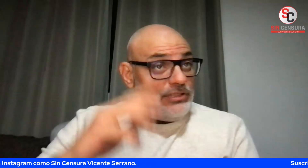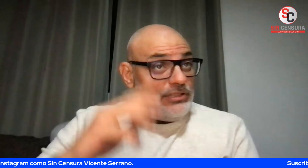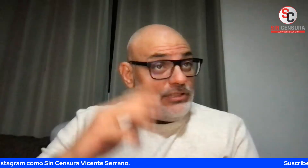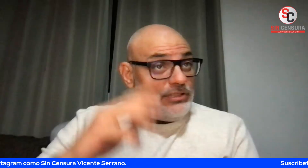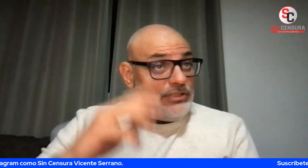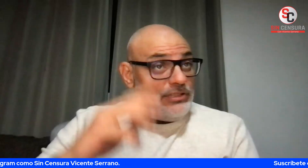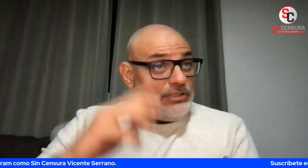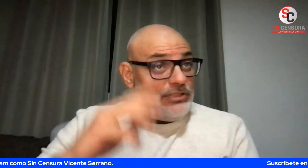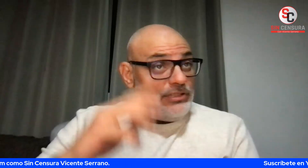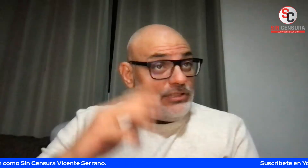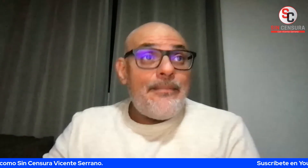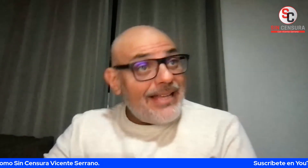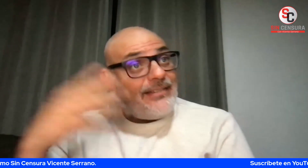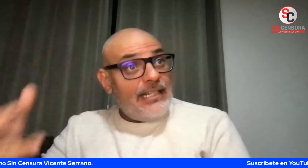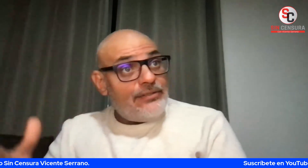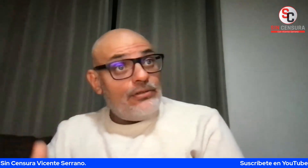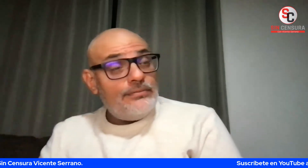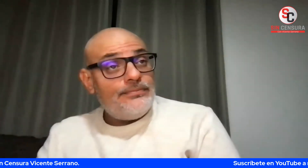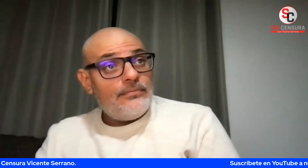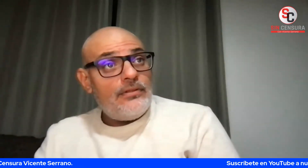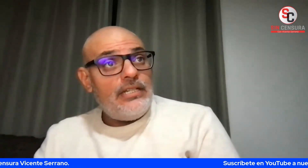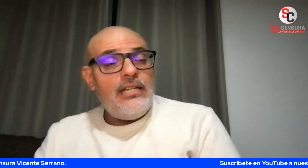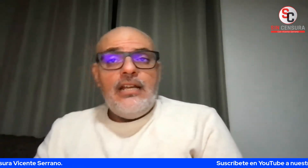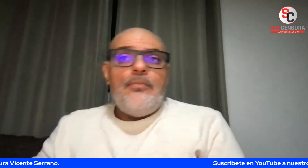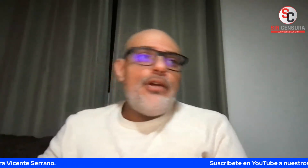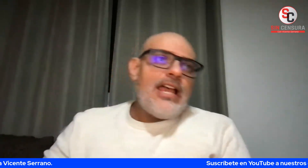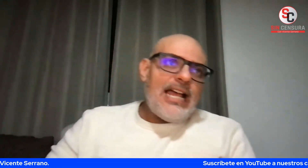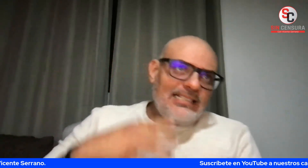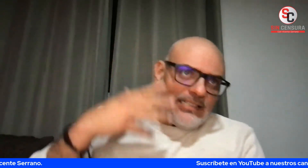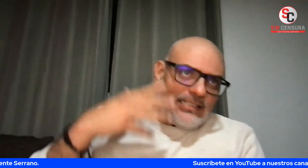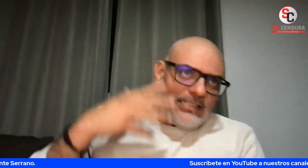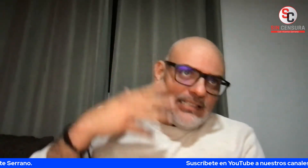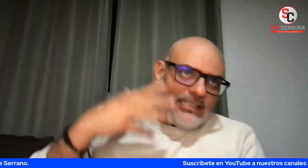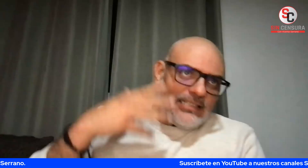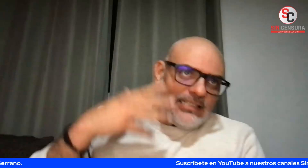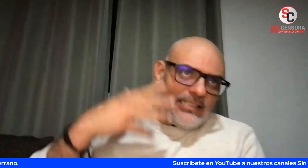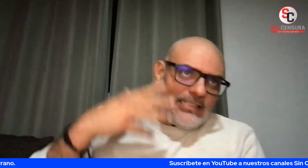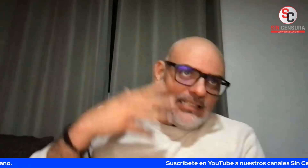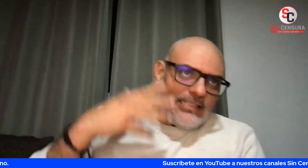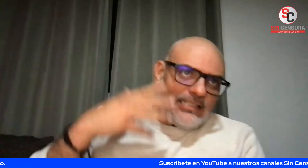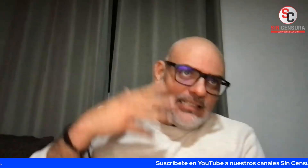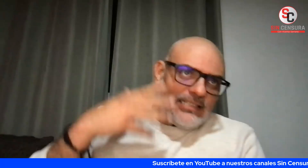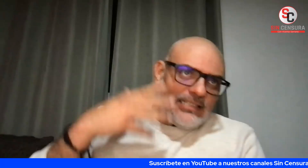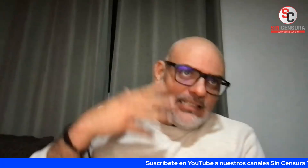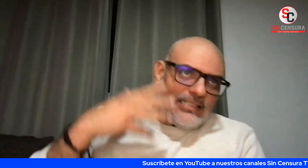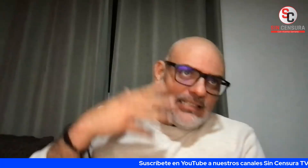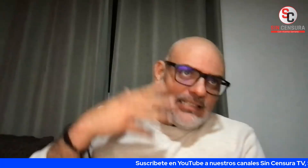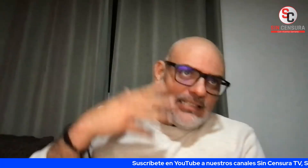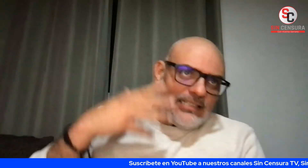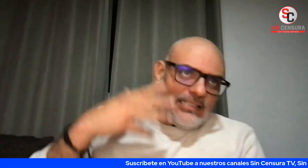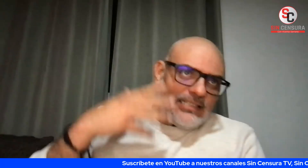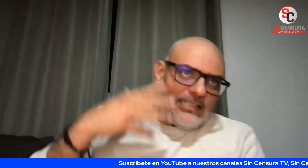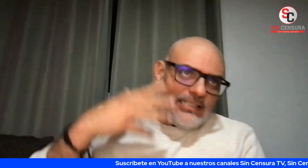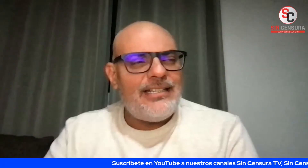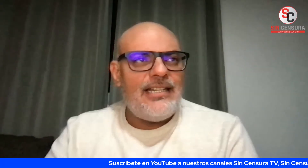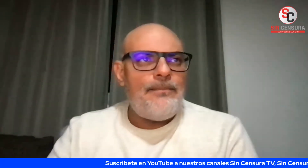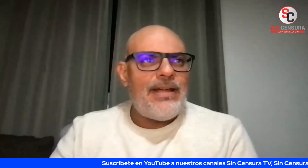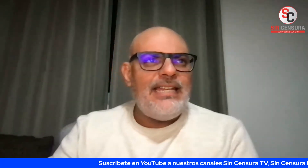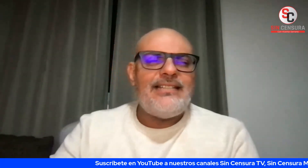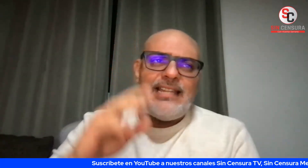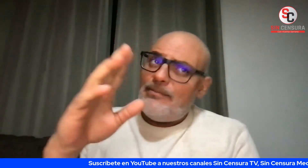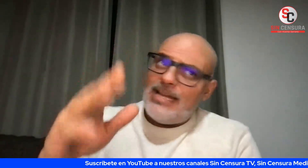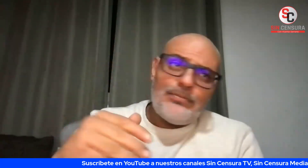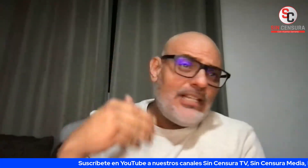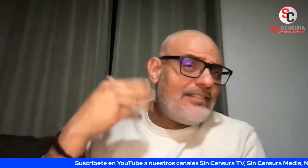fin, una cantidad. Y además de eso, ¿sí? Voy a hacer un Tren Maya, voy a hacer la vía ferroviaria más grande